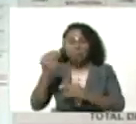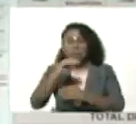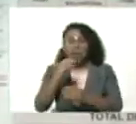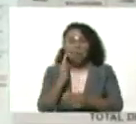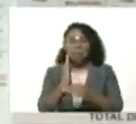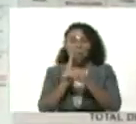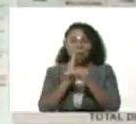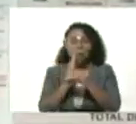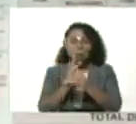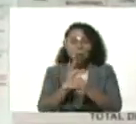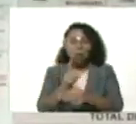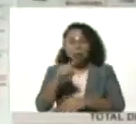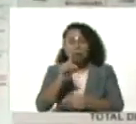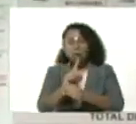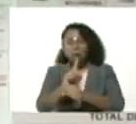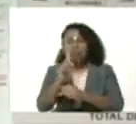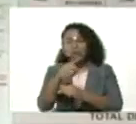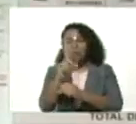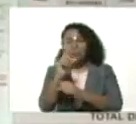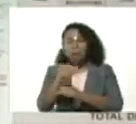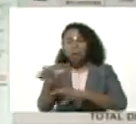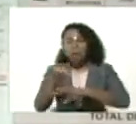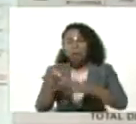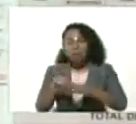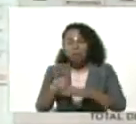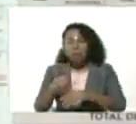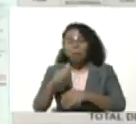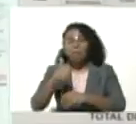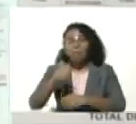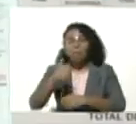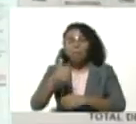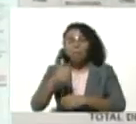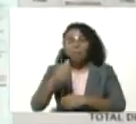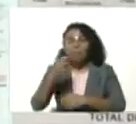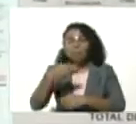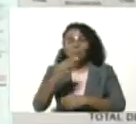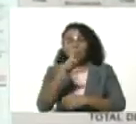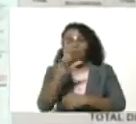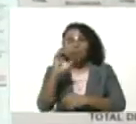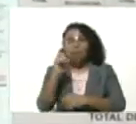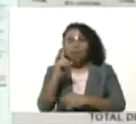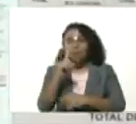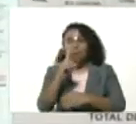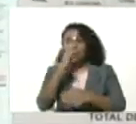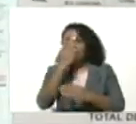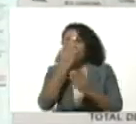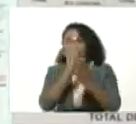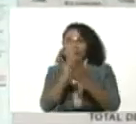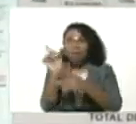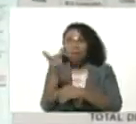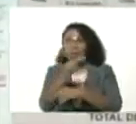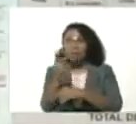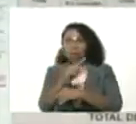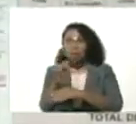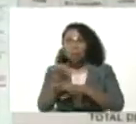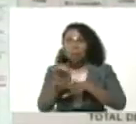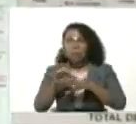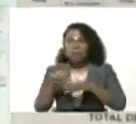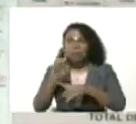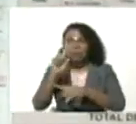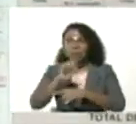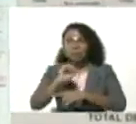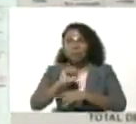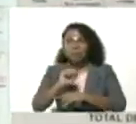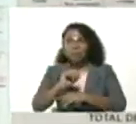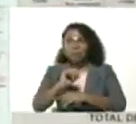colapsado, sea el único, sino que también el municipio Pulgar, porque precisamente el río Chama divide fronterizamente estos dos municipios. Si